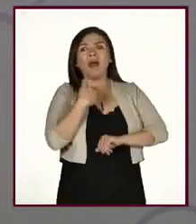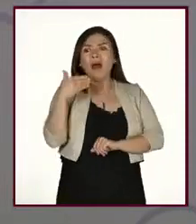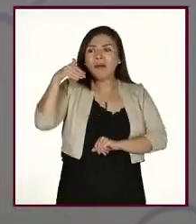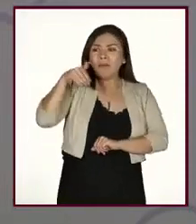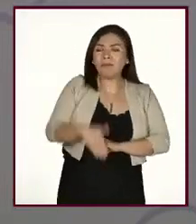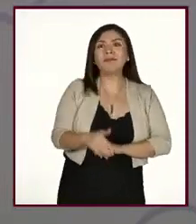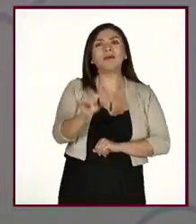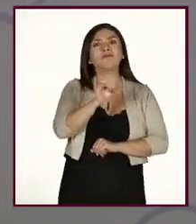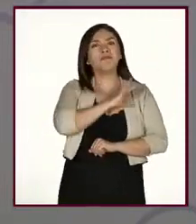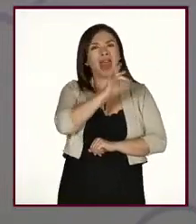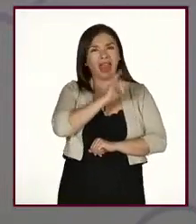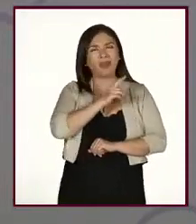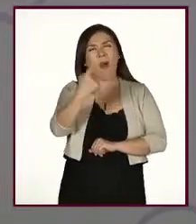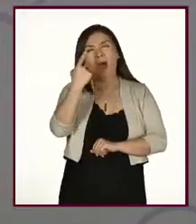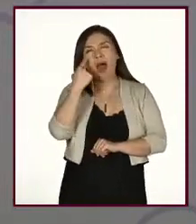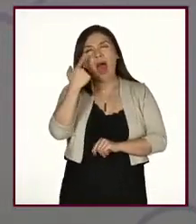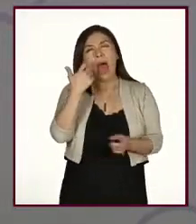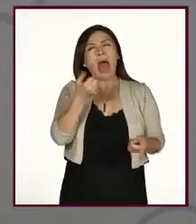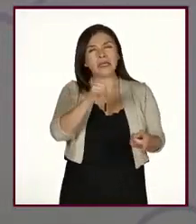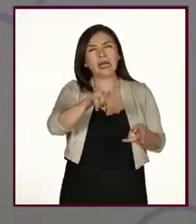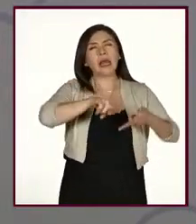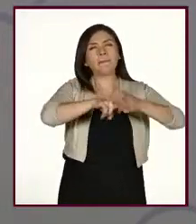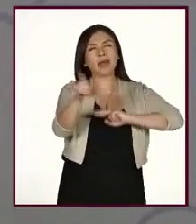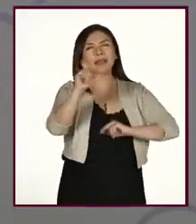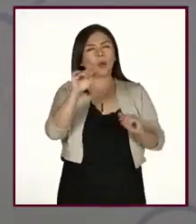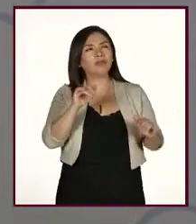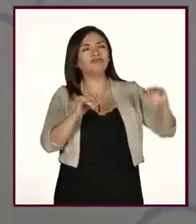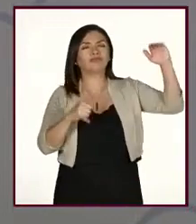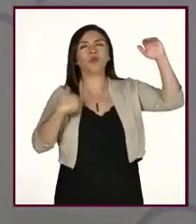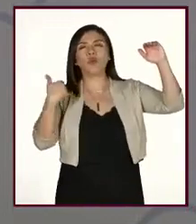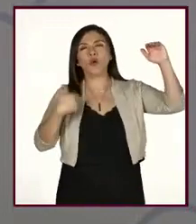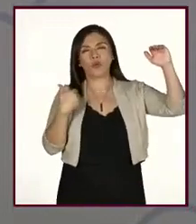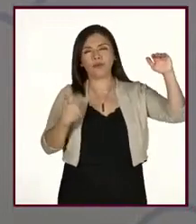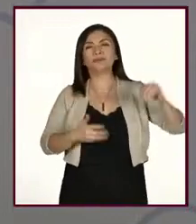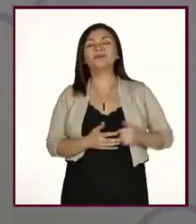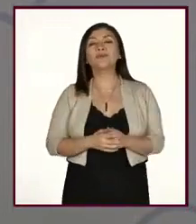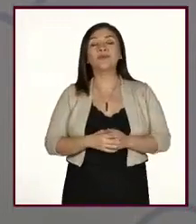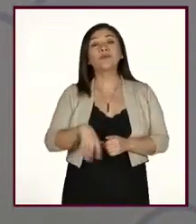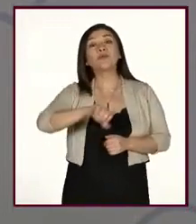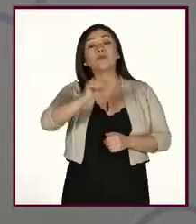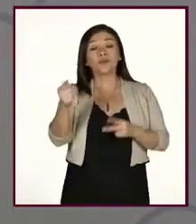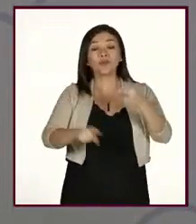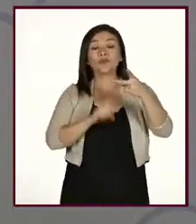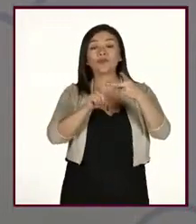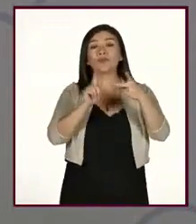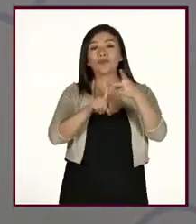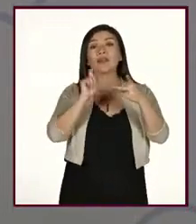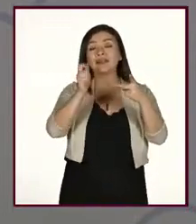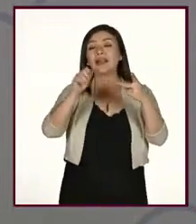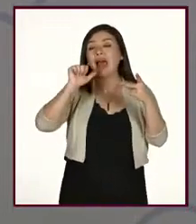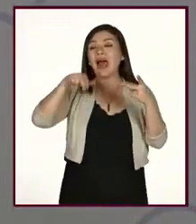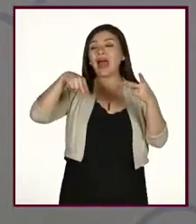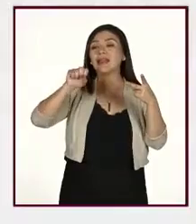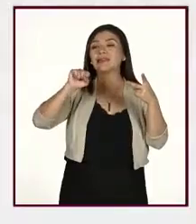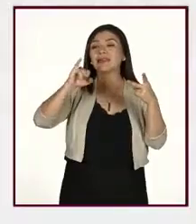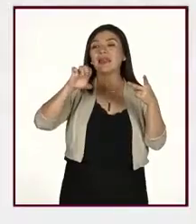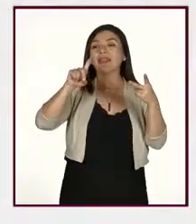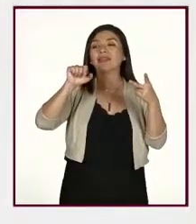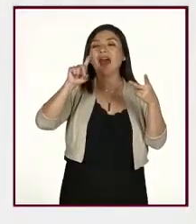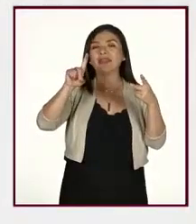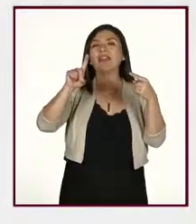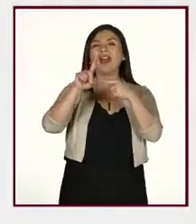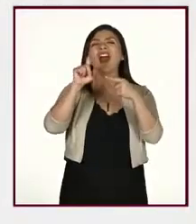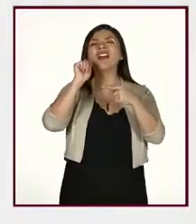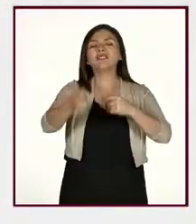muy frecuente una vez que ya entran en esta etapa del desarrollo. Y el otro concepto pues es la ansiedad. Esta ansiedad es